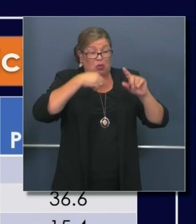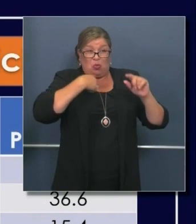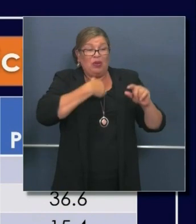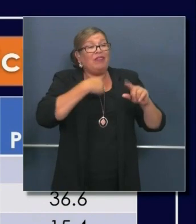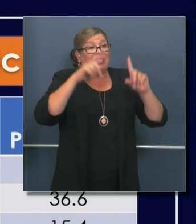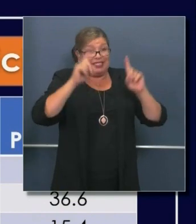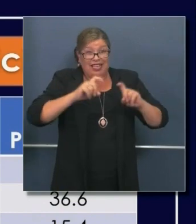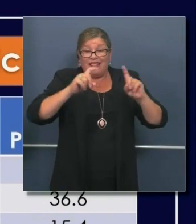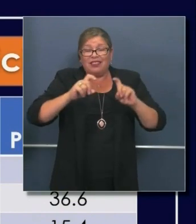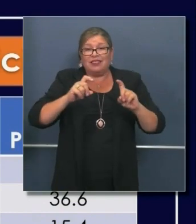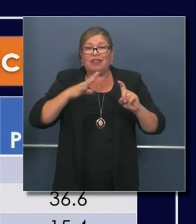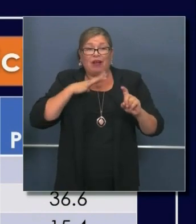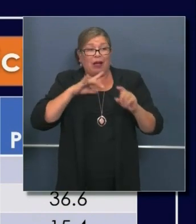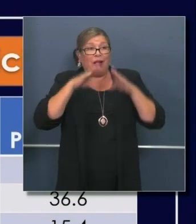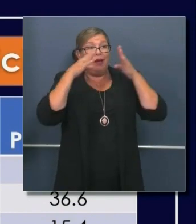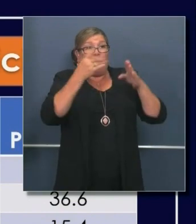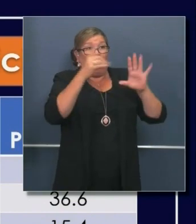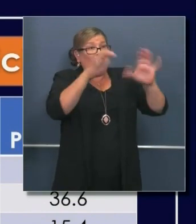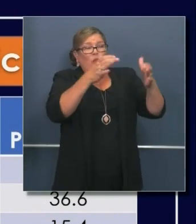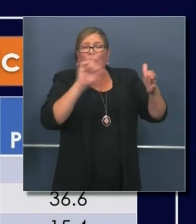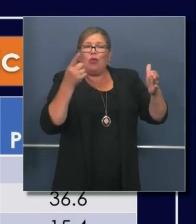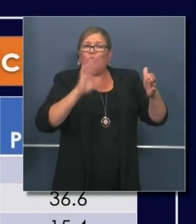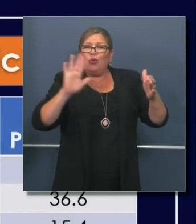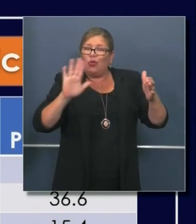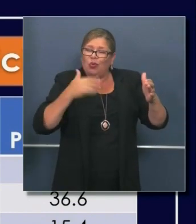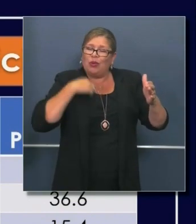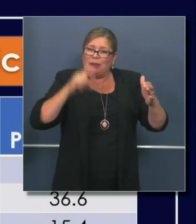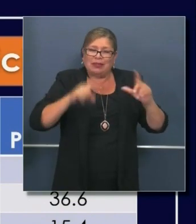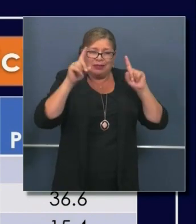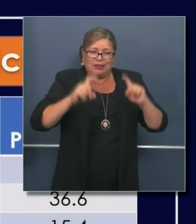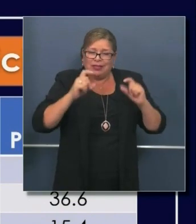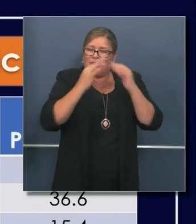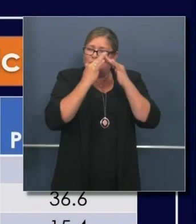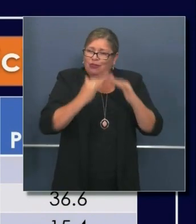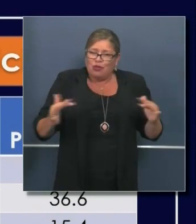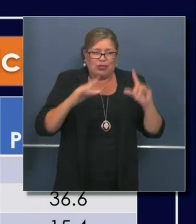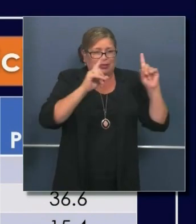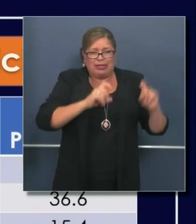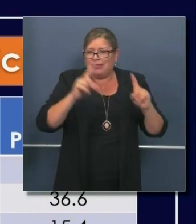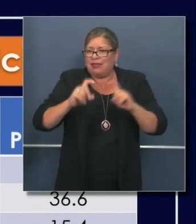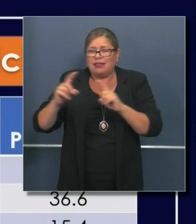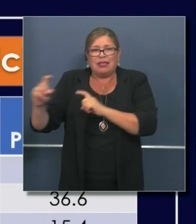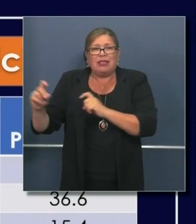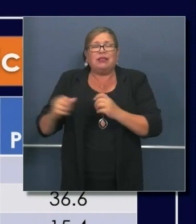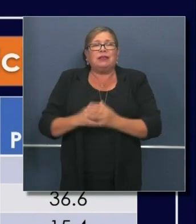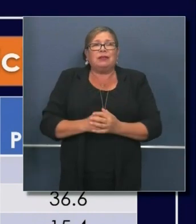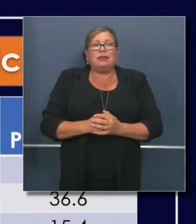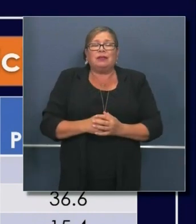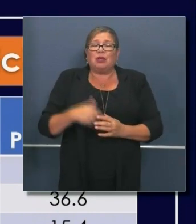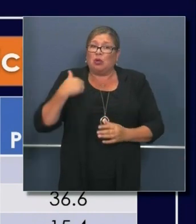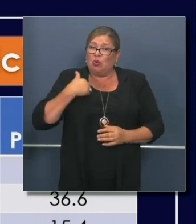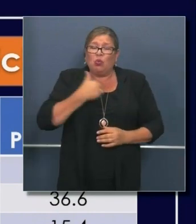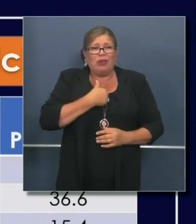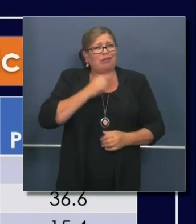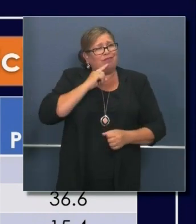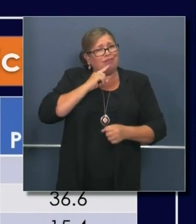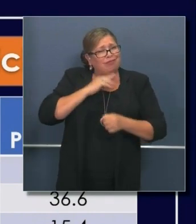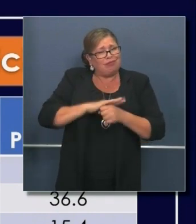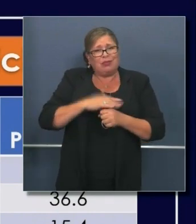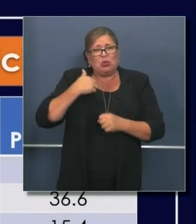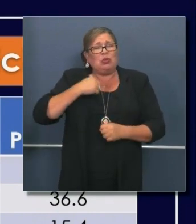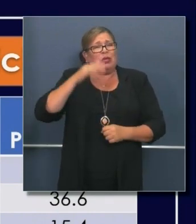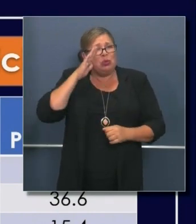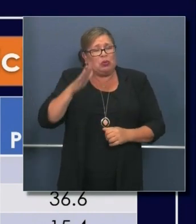debería de estar mejorando para resolver el problema de racismo. Newsom luego se dirigió en el número de casos del coronavirus en